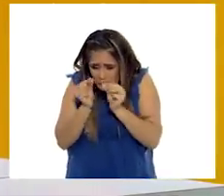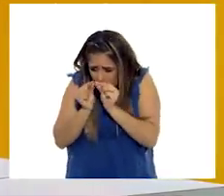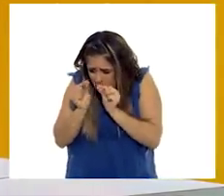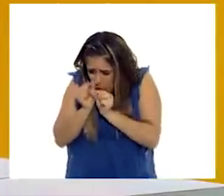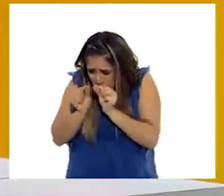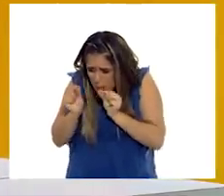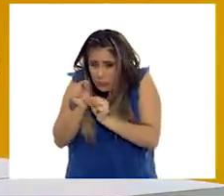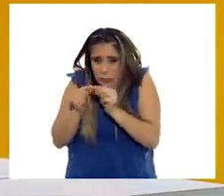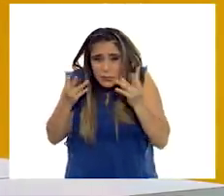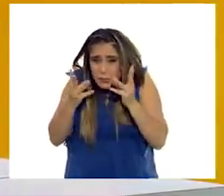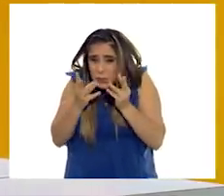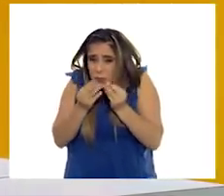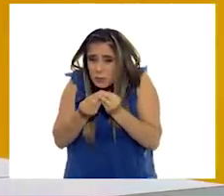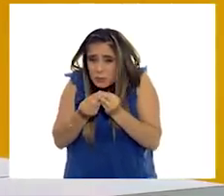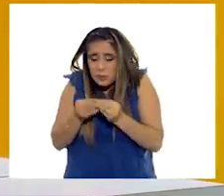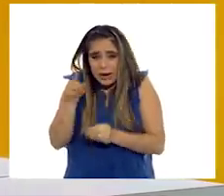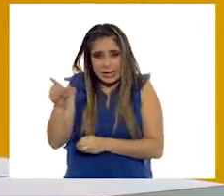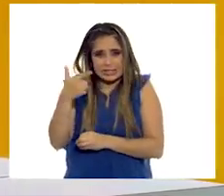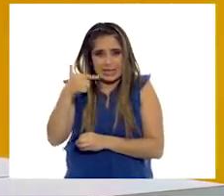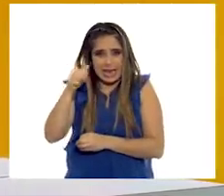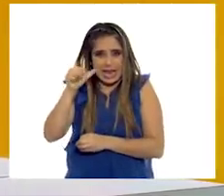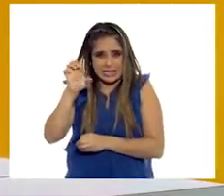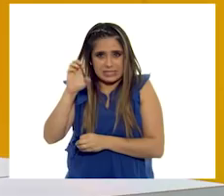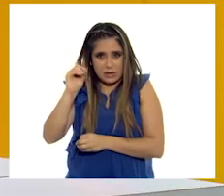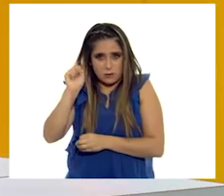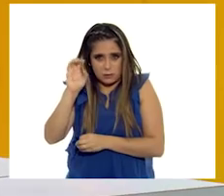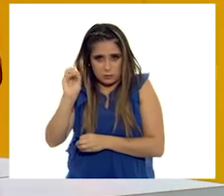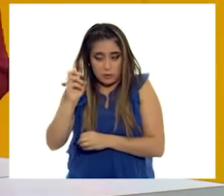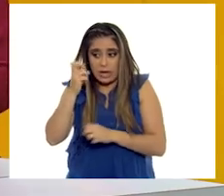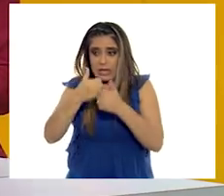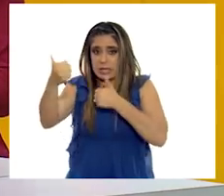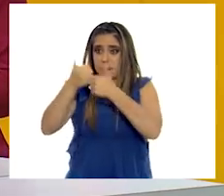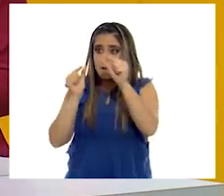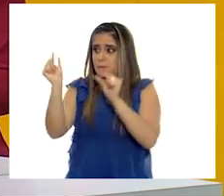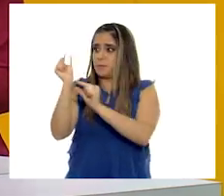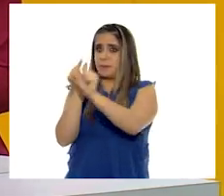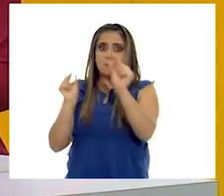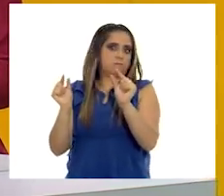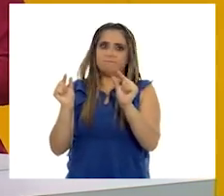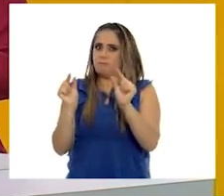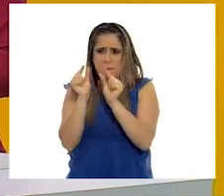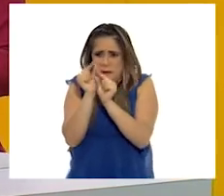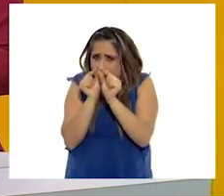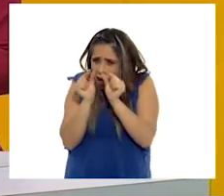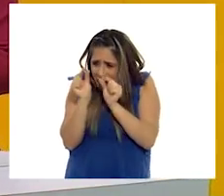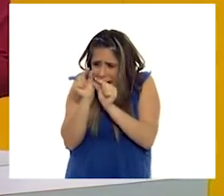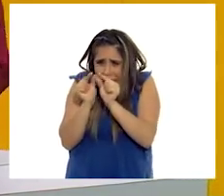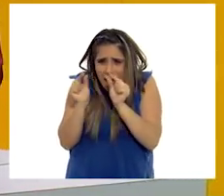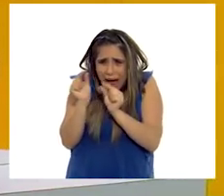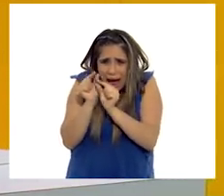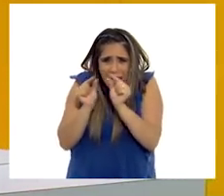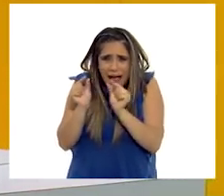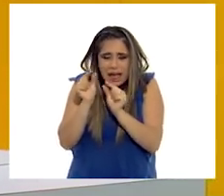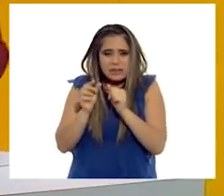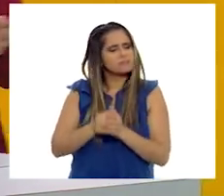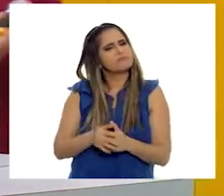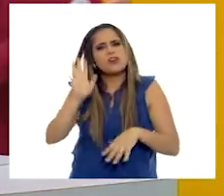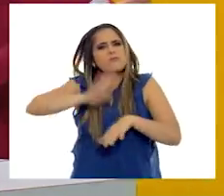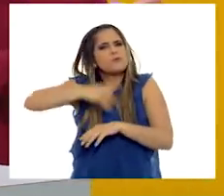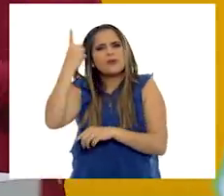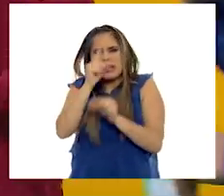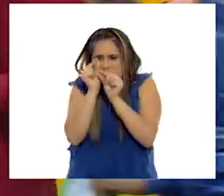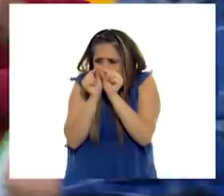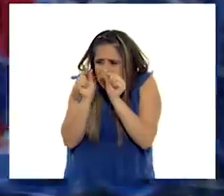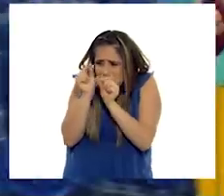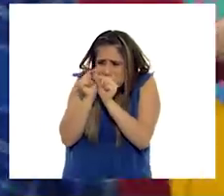Estaban muy juntas las partículas, casi no había espacio para que se movieran. Y por ejemplo, ¿por qué estaban tan pegadas? El